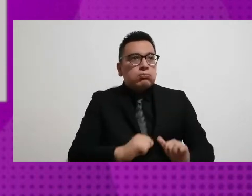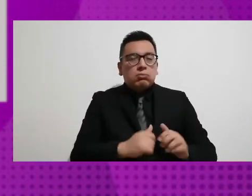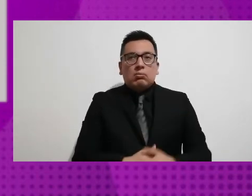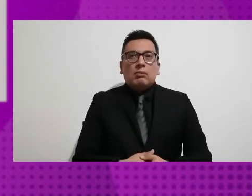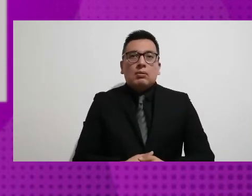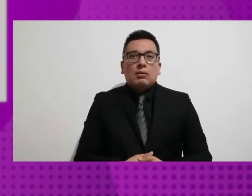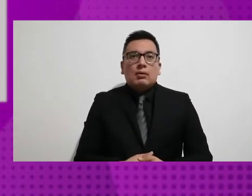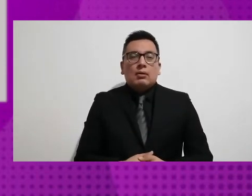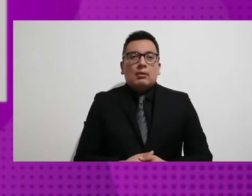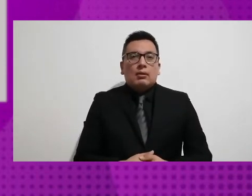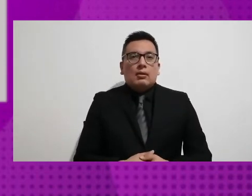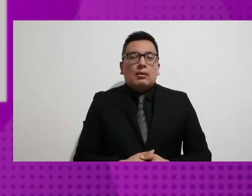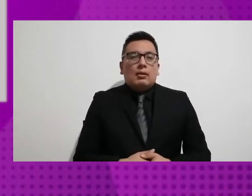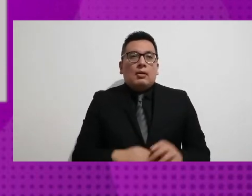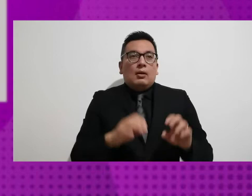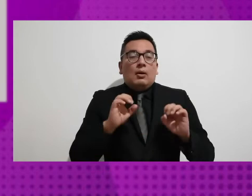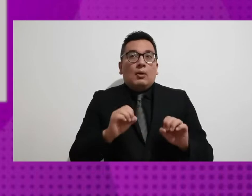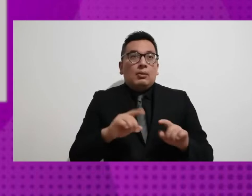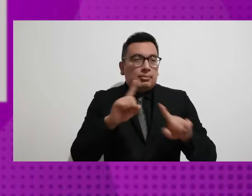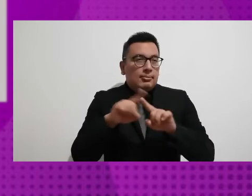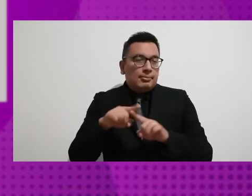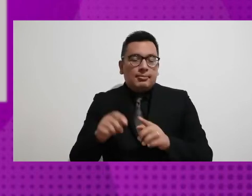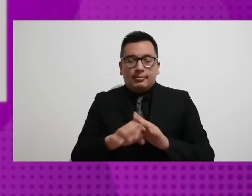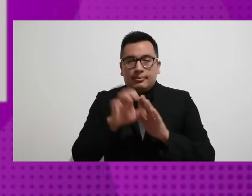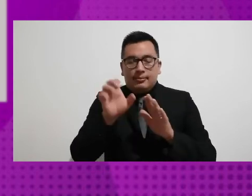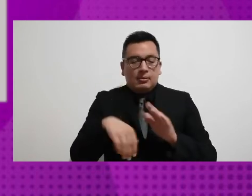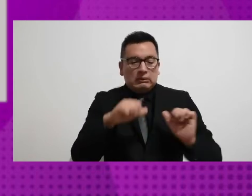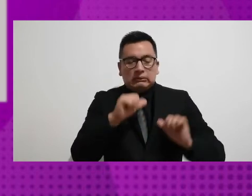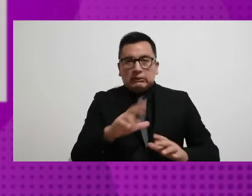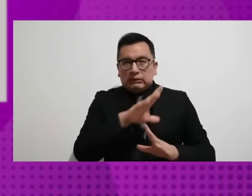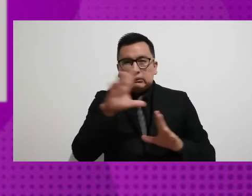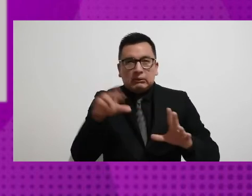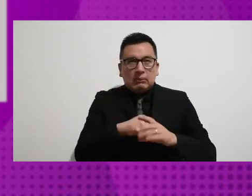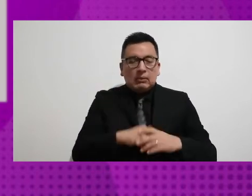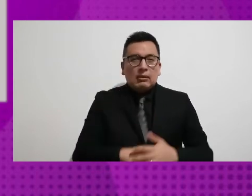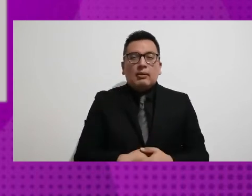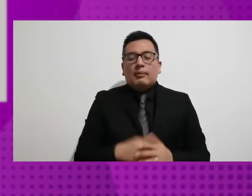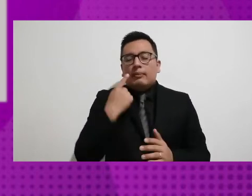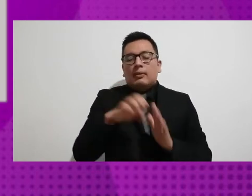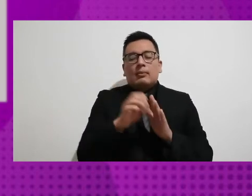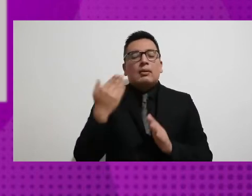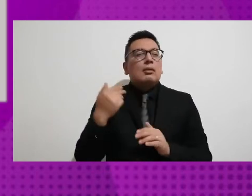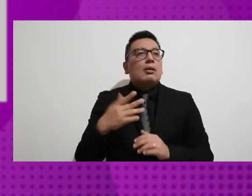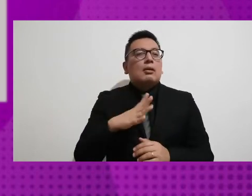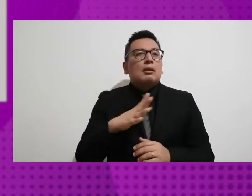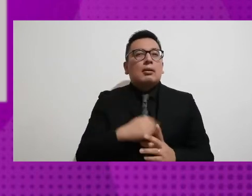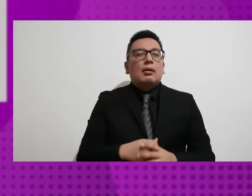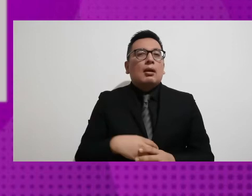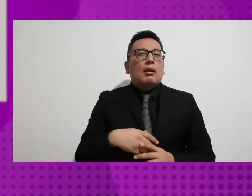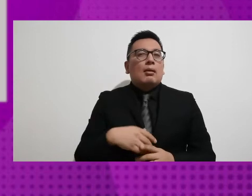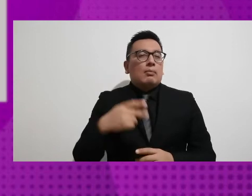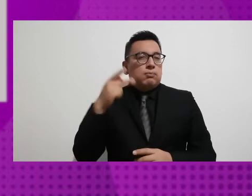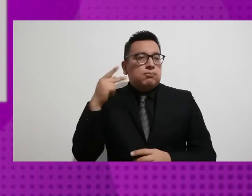a cargo del Instituto Nacional Electoral, en algunos casos como la asunción total de la elección de Puebla en